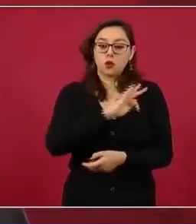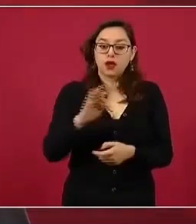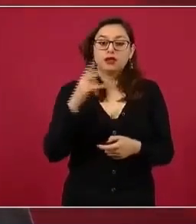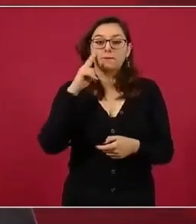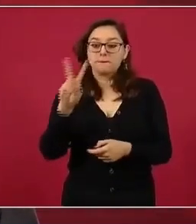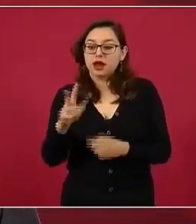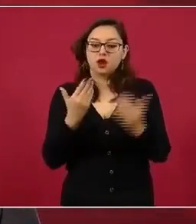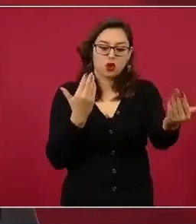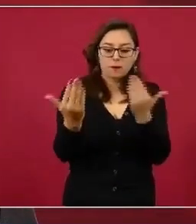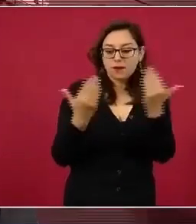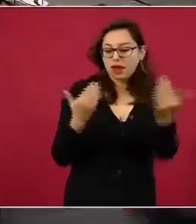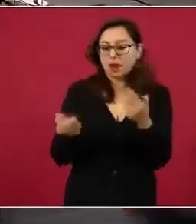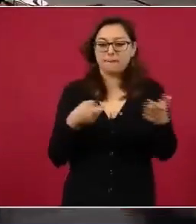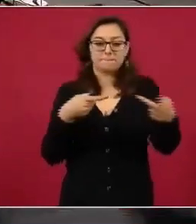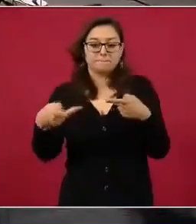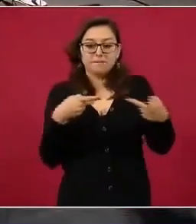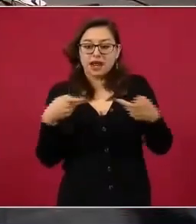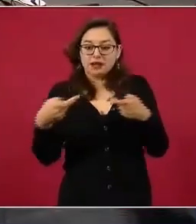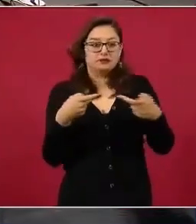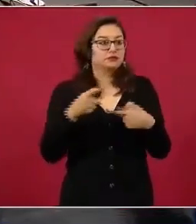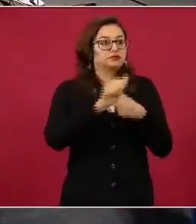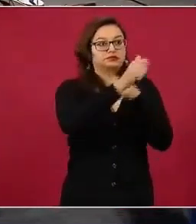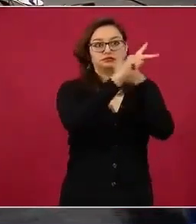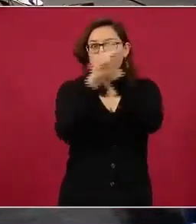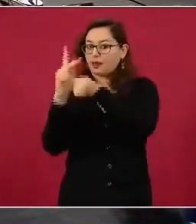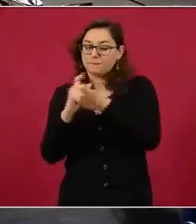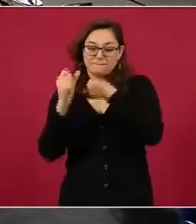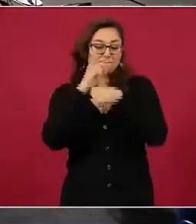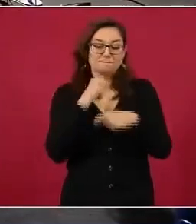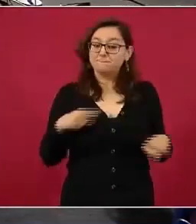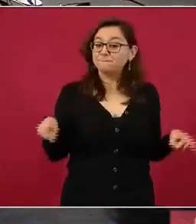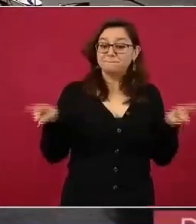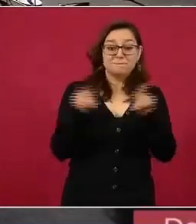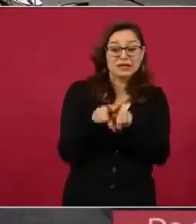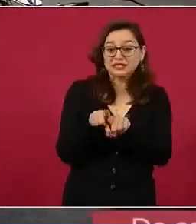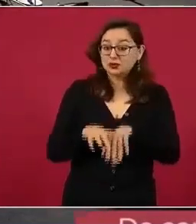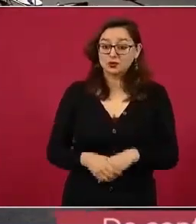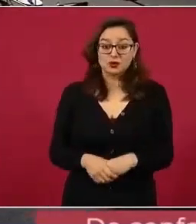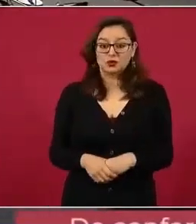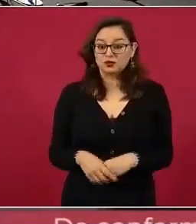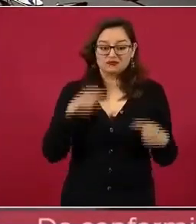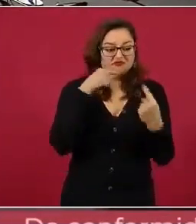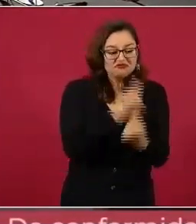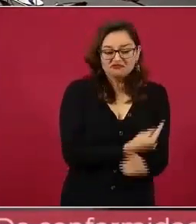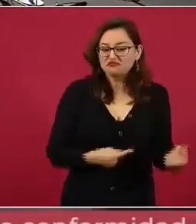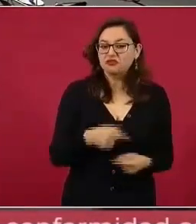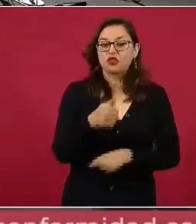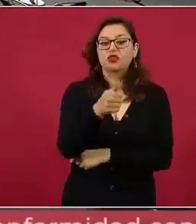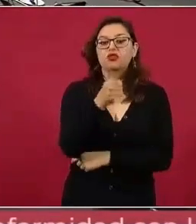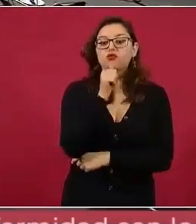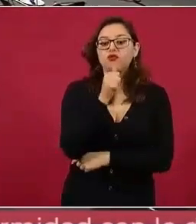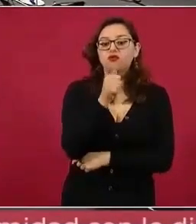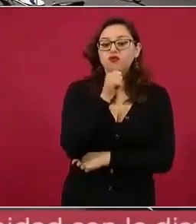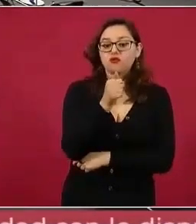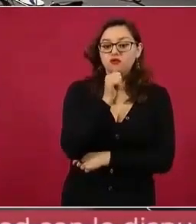planes o las estrategias de vacunación de la mayoría de los países, van a encontrar la misma lógica técnica. Ahora,